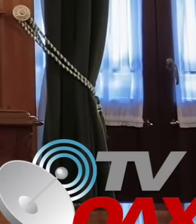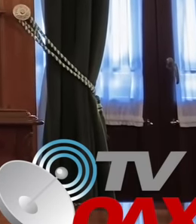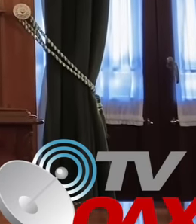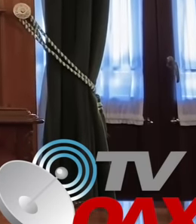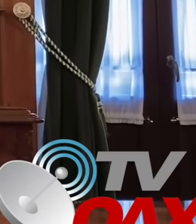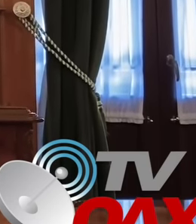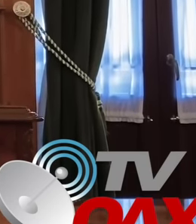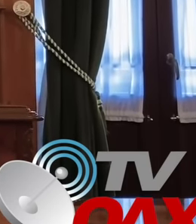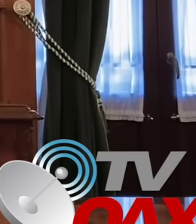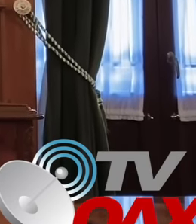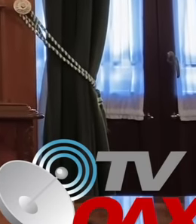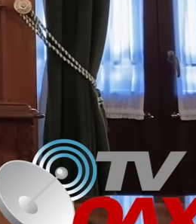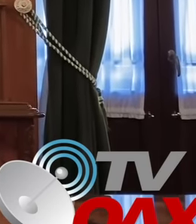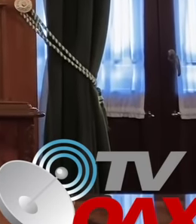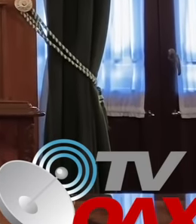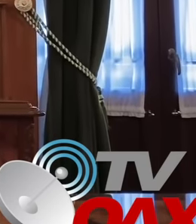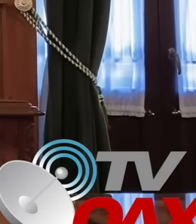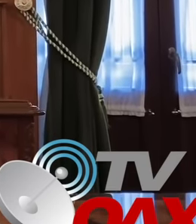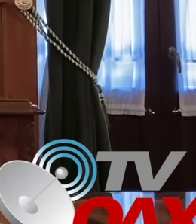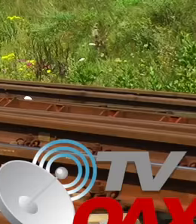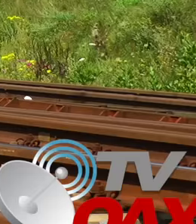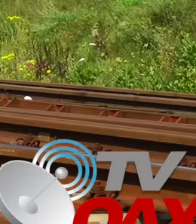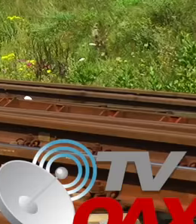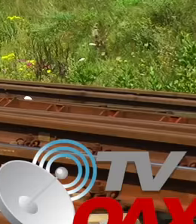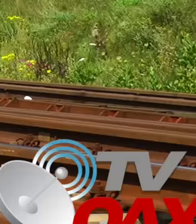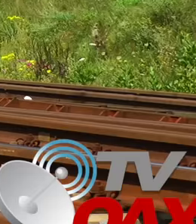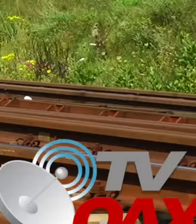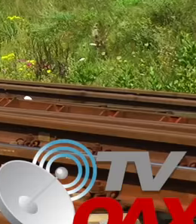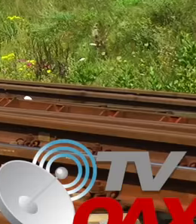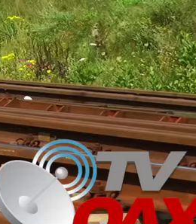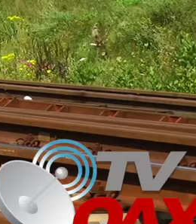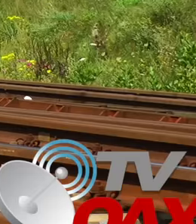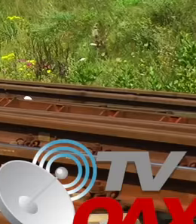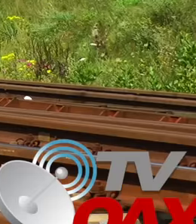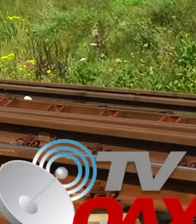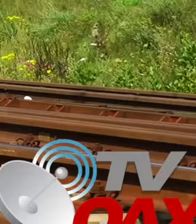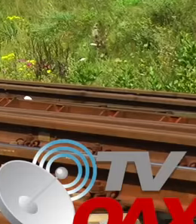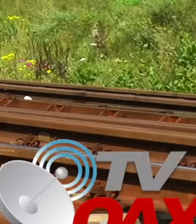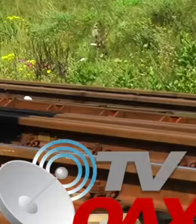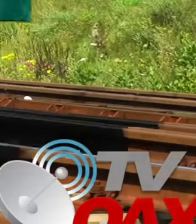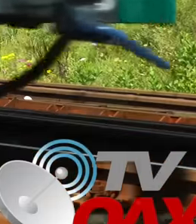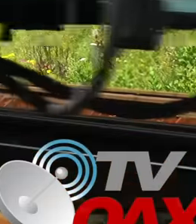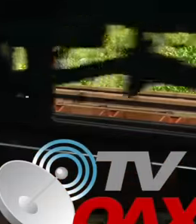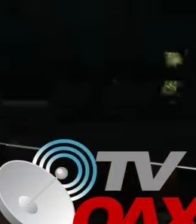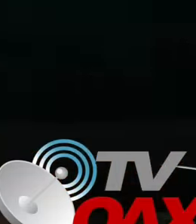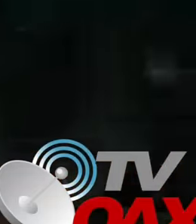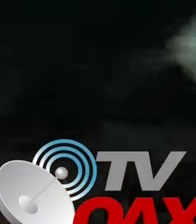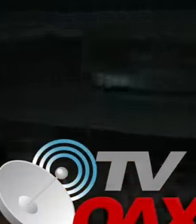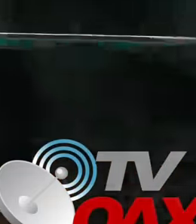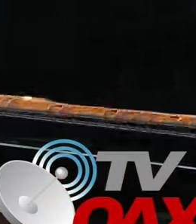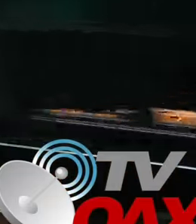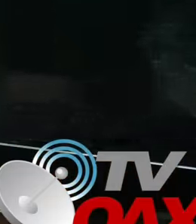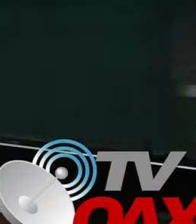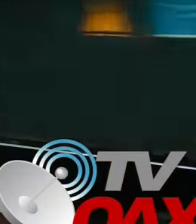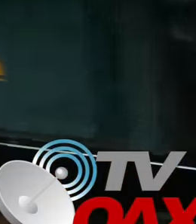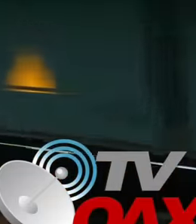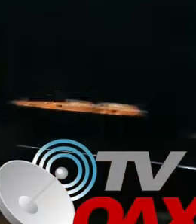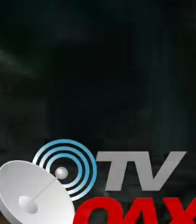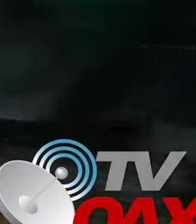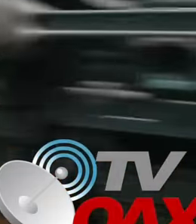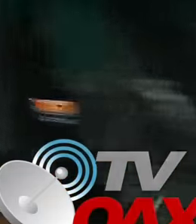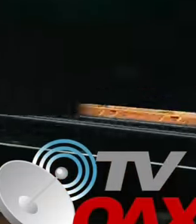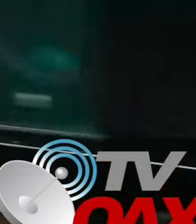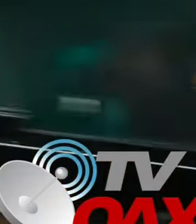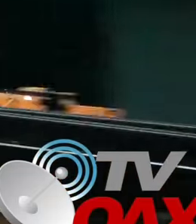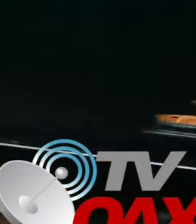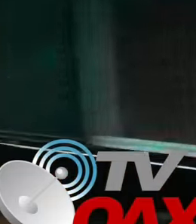en un megaproyecto para unir a todo México con trenes eléctricos. Además mencionó que su administración